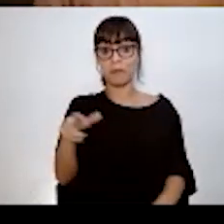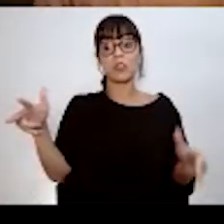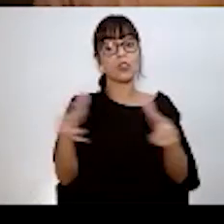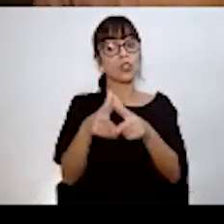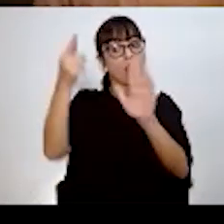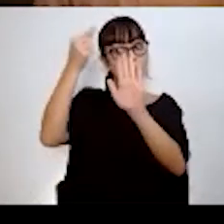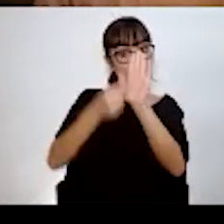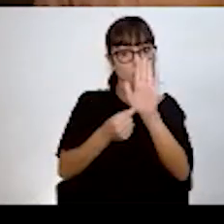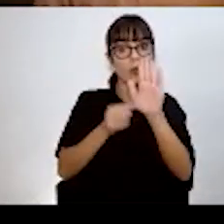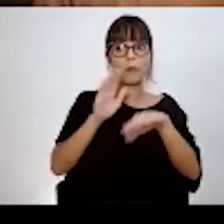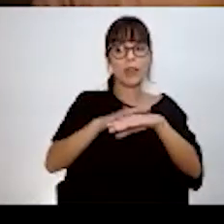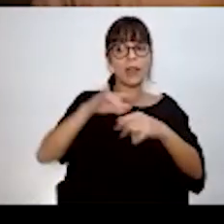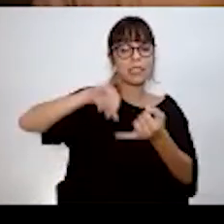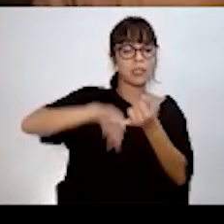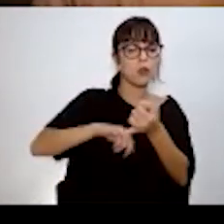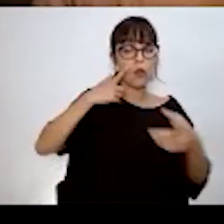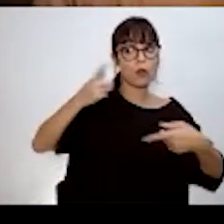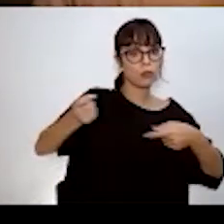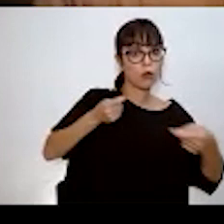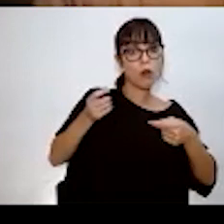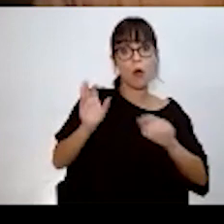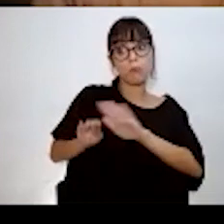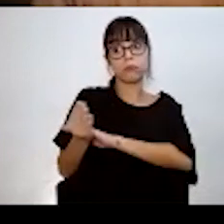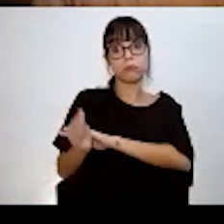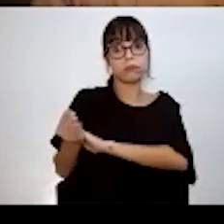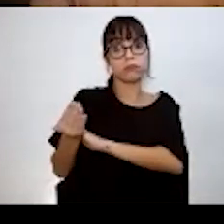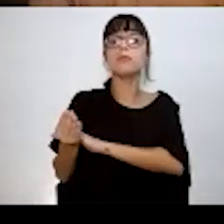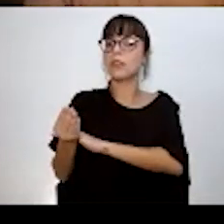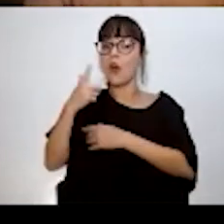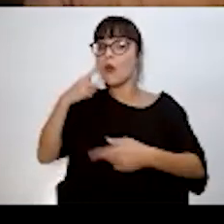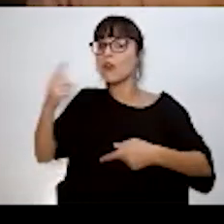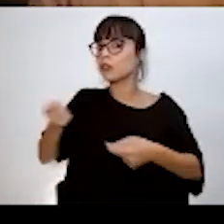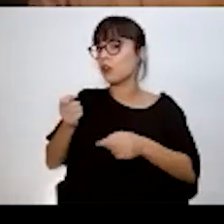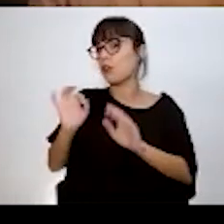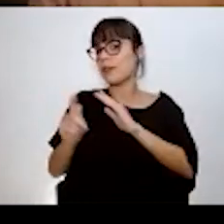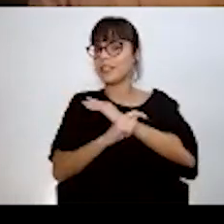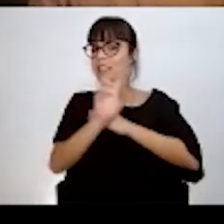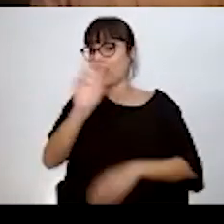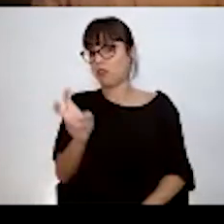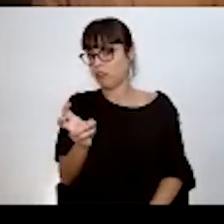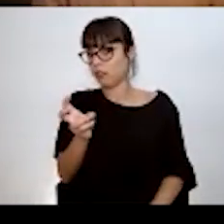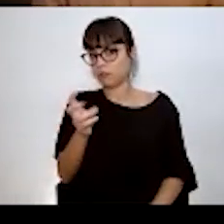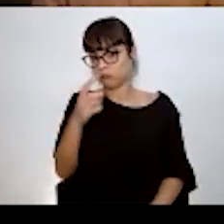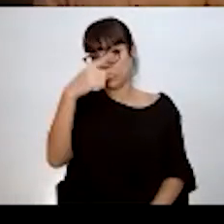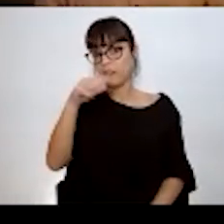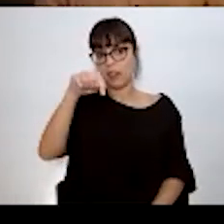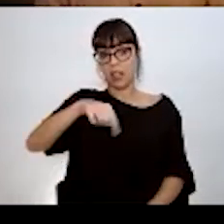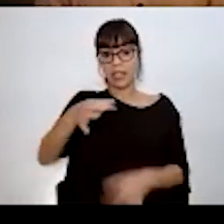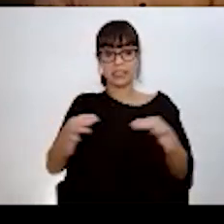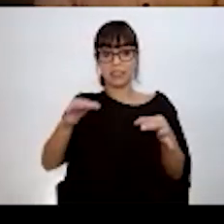regímenes de matrimonio, por ejemplo, o de otras estrategias de control demográfico, como sabemos que se desarrollaron en alguna de las